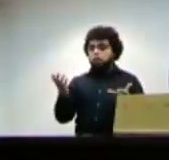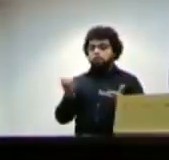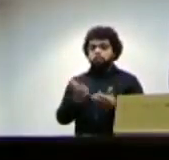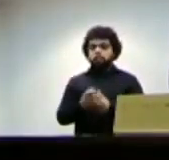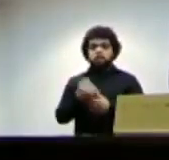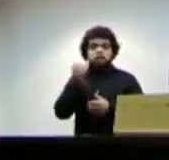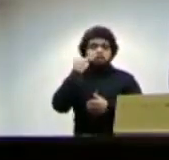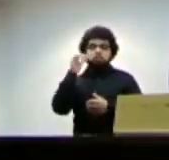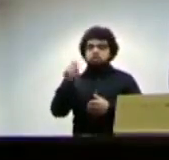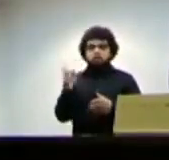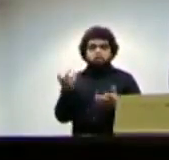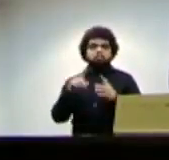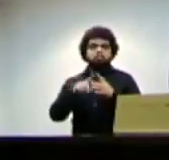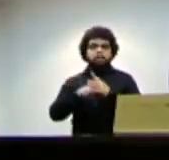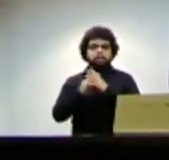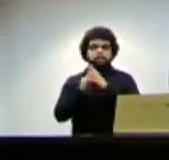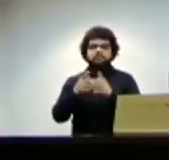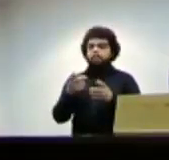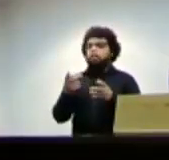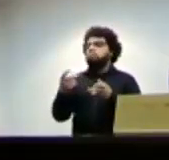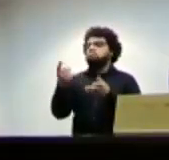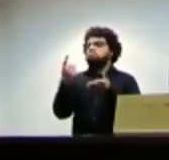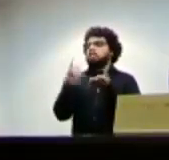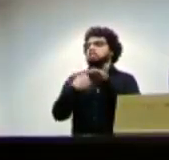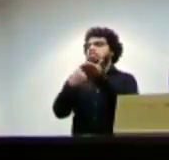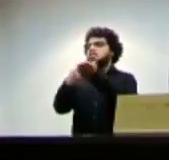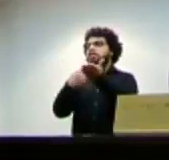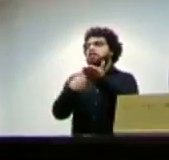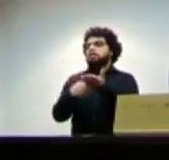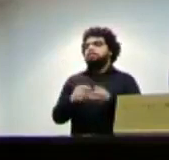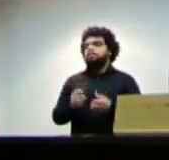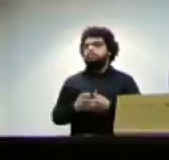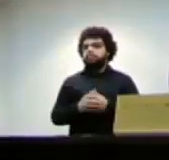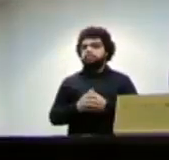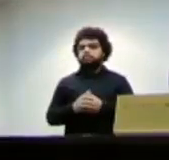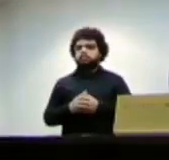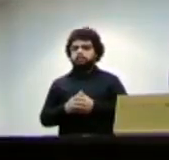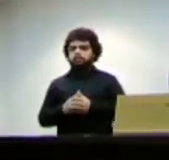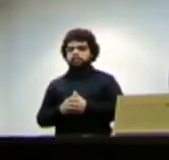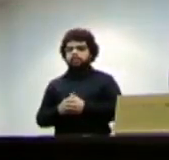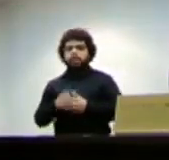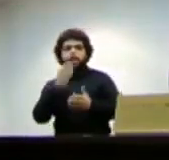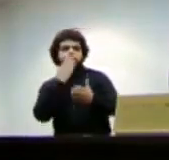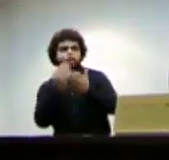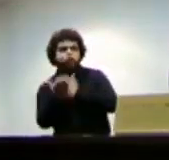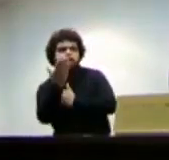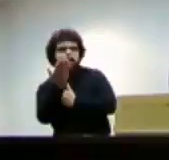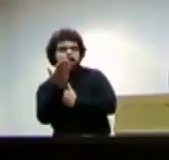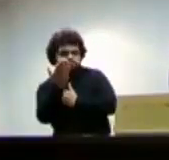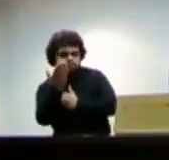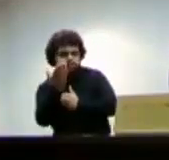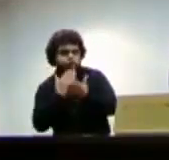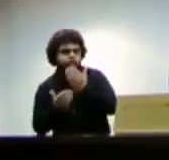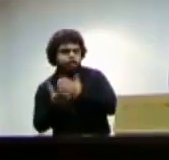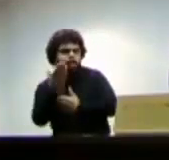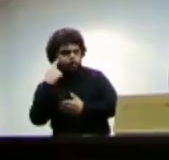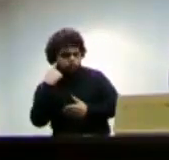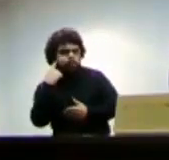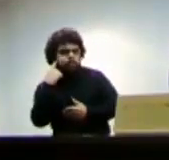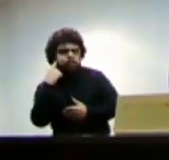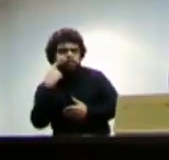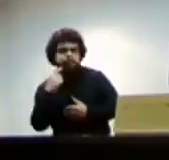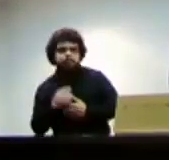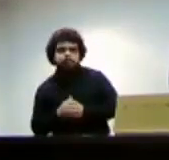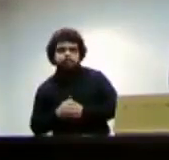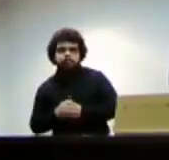Si no, pues empezamos el diálogo entre ustedes y nosotros. Buenos días. Buenos días. ¿Se escucha? Sí. Sí,